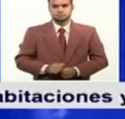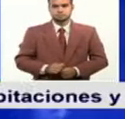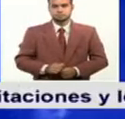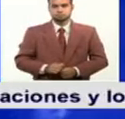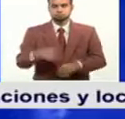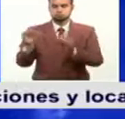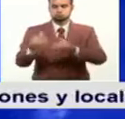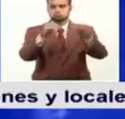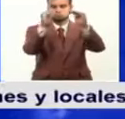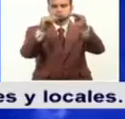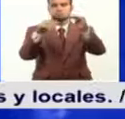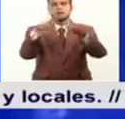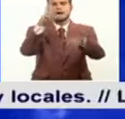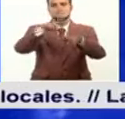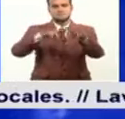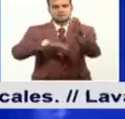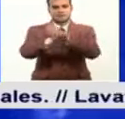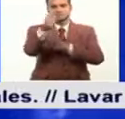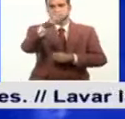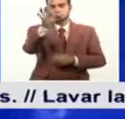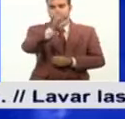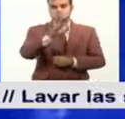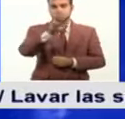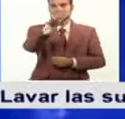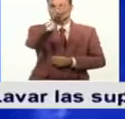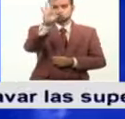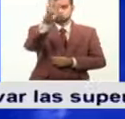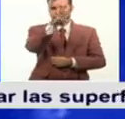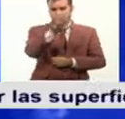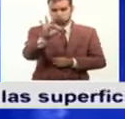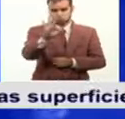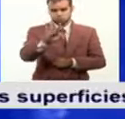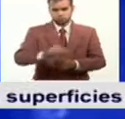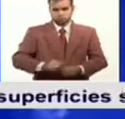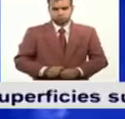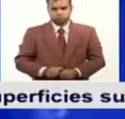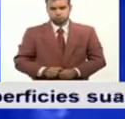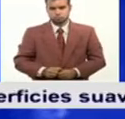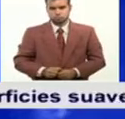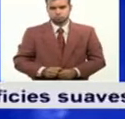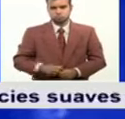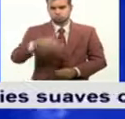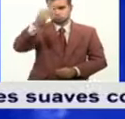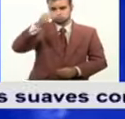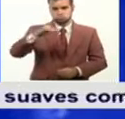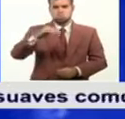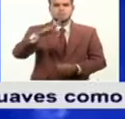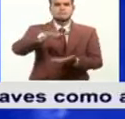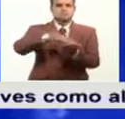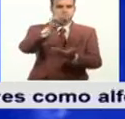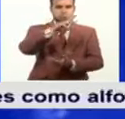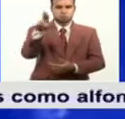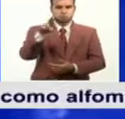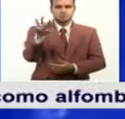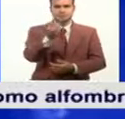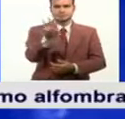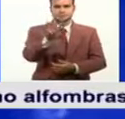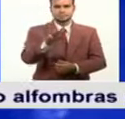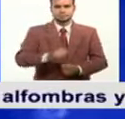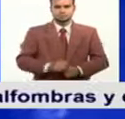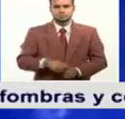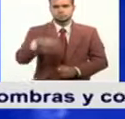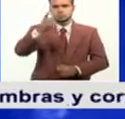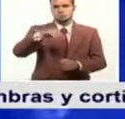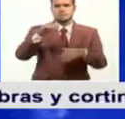Habana del Este y 10 de octubre con 38 cada uno, Plaza de la Revolución 33, Playa